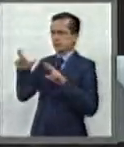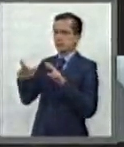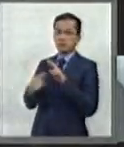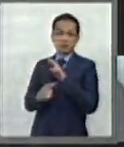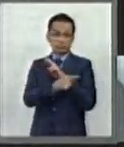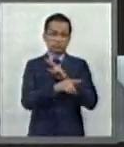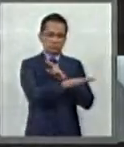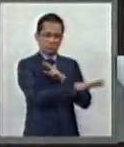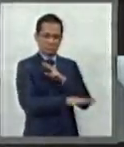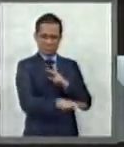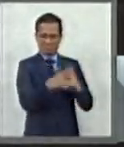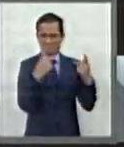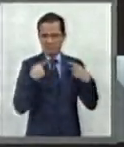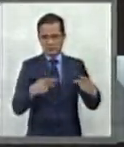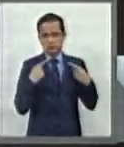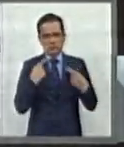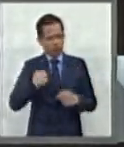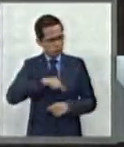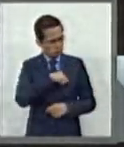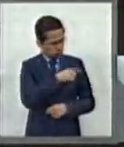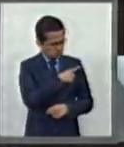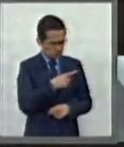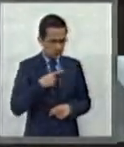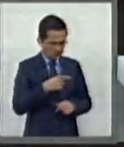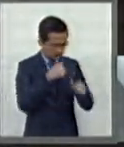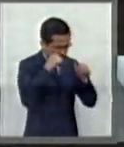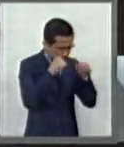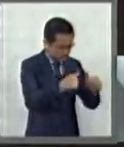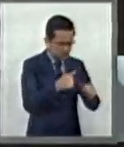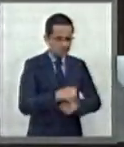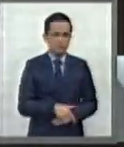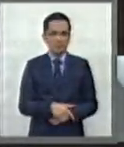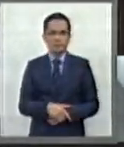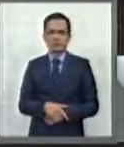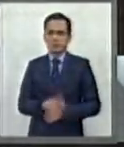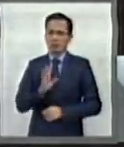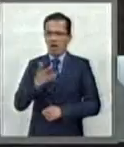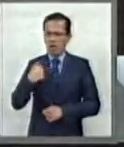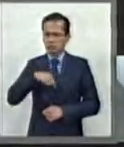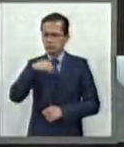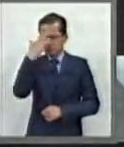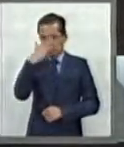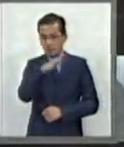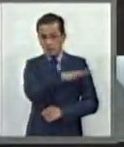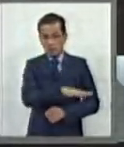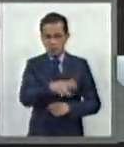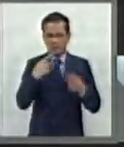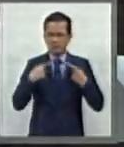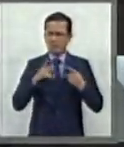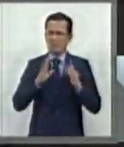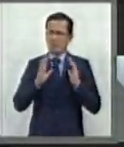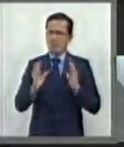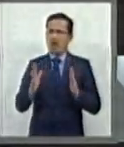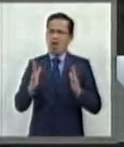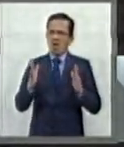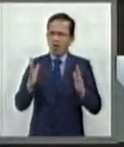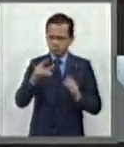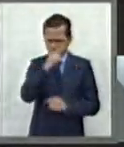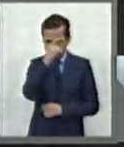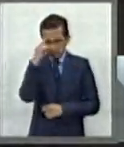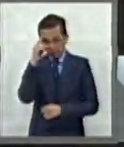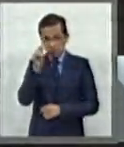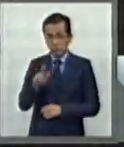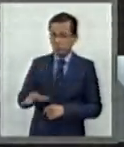debemos. Sabemos que la población está cansada de la opacidad con la que se manejan los recursos